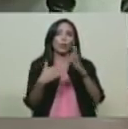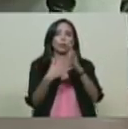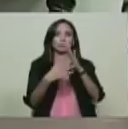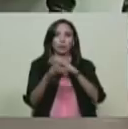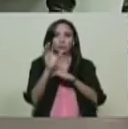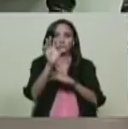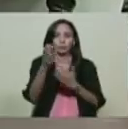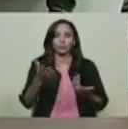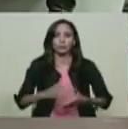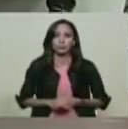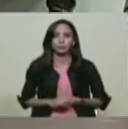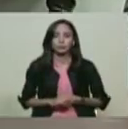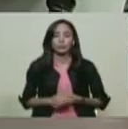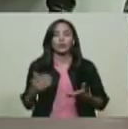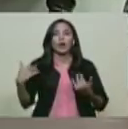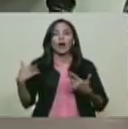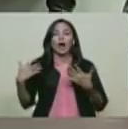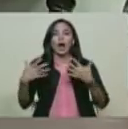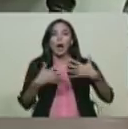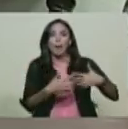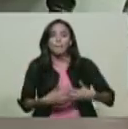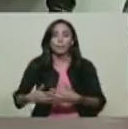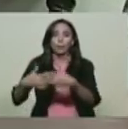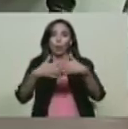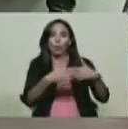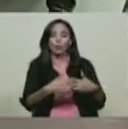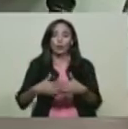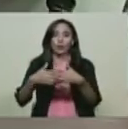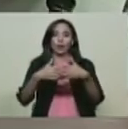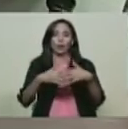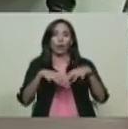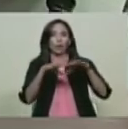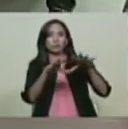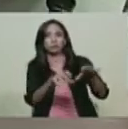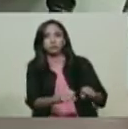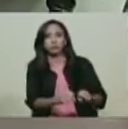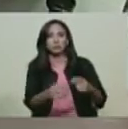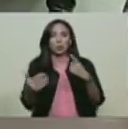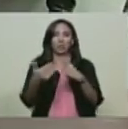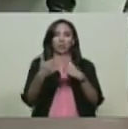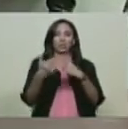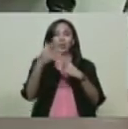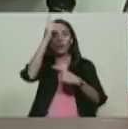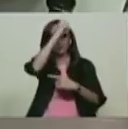El gobierno imperialista agresivo de Donald Trump,